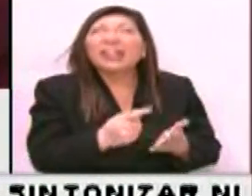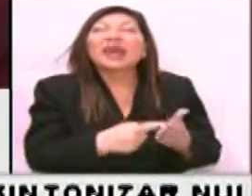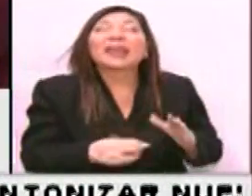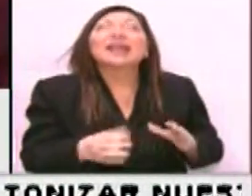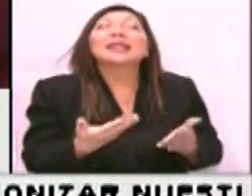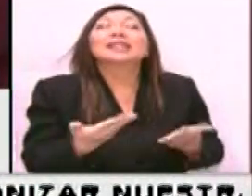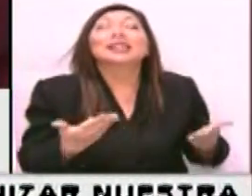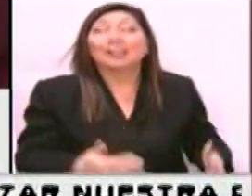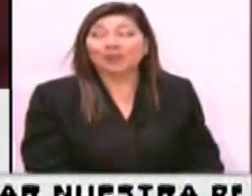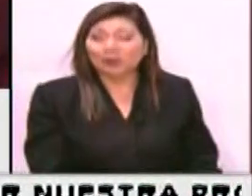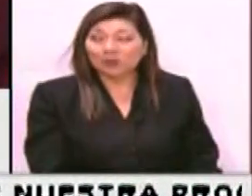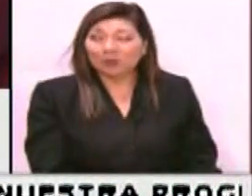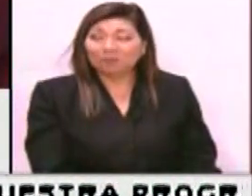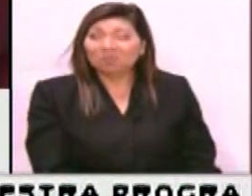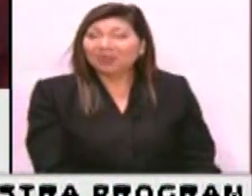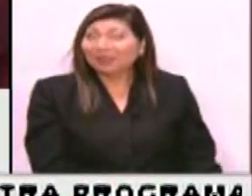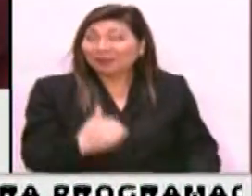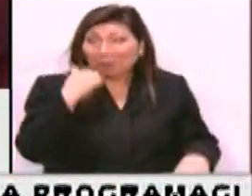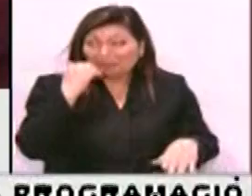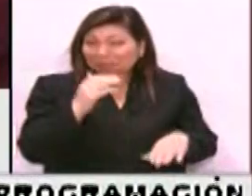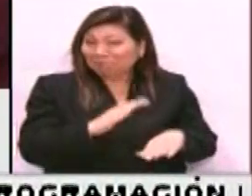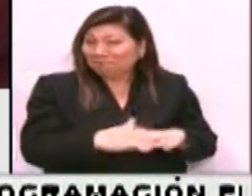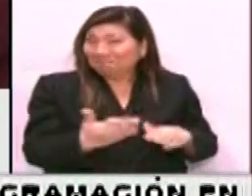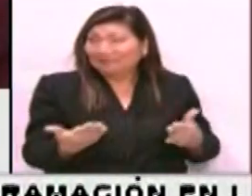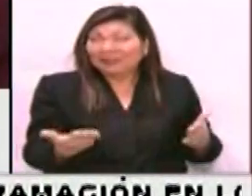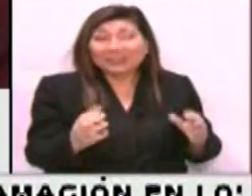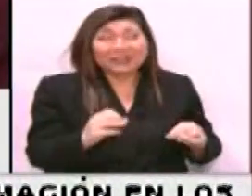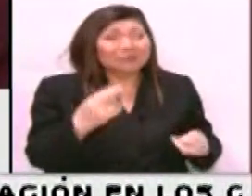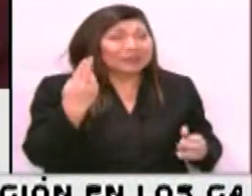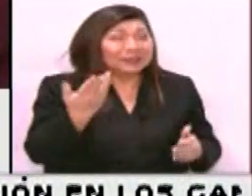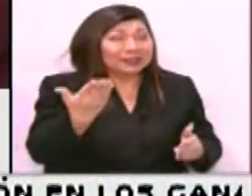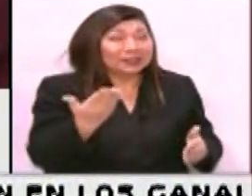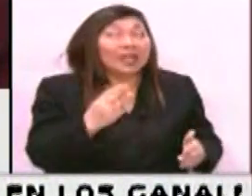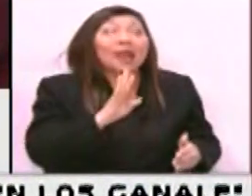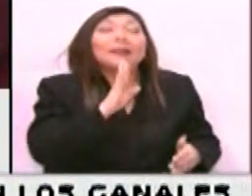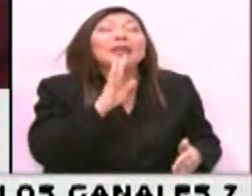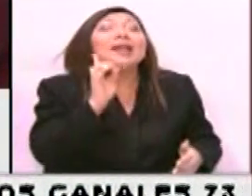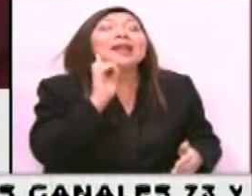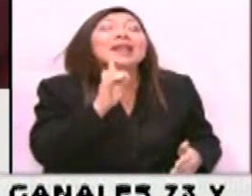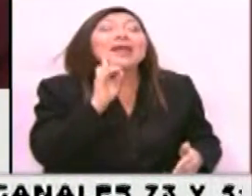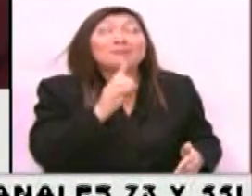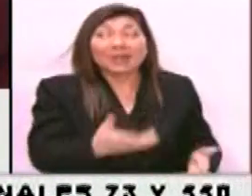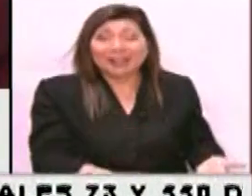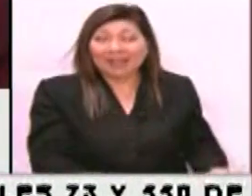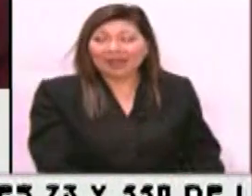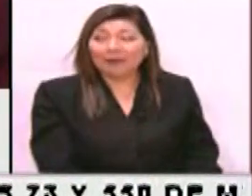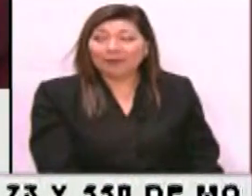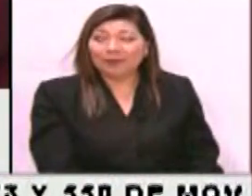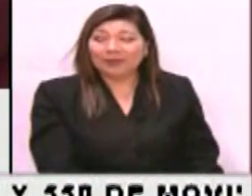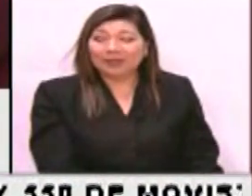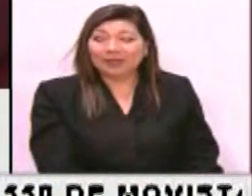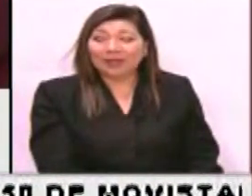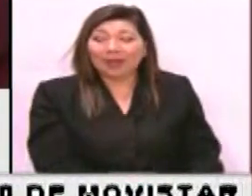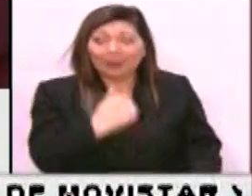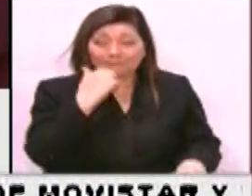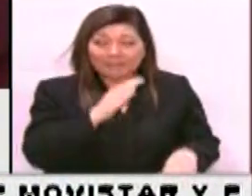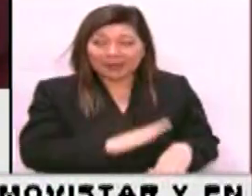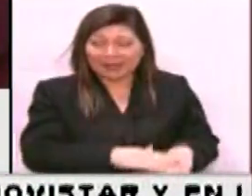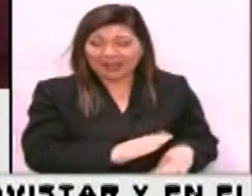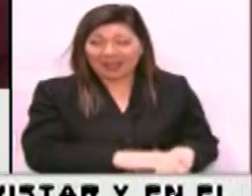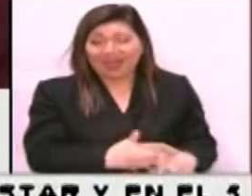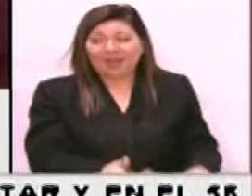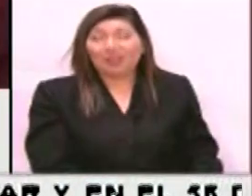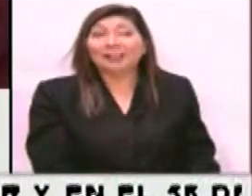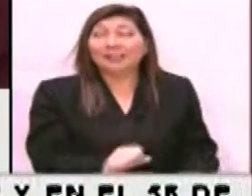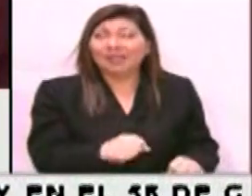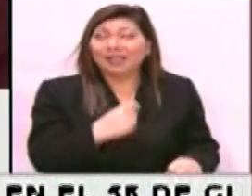es eso? Eso es un pecado venial, porque si estamos refiriéndonos a la mentira, estamos refiriéndonos al pecado venial.